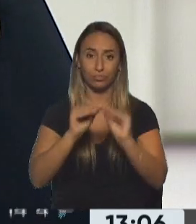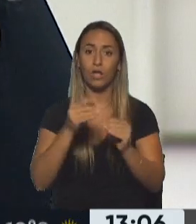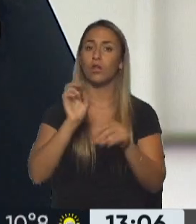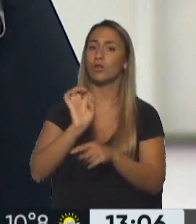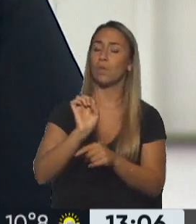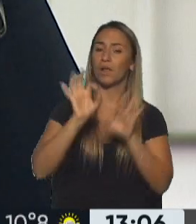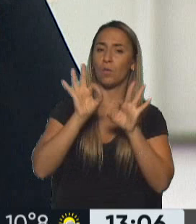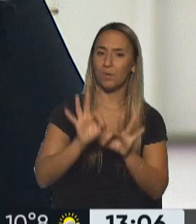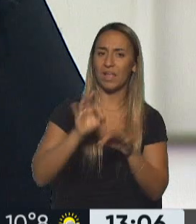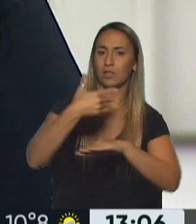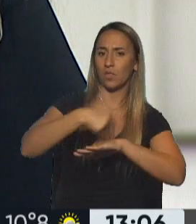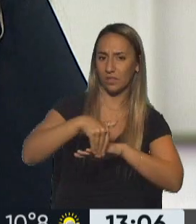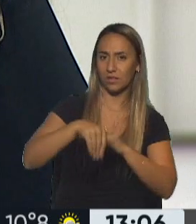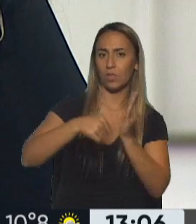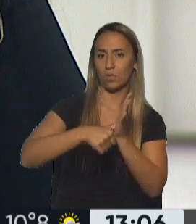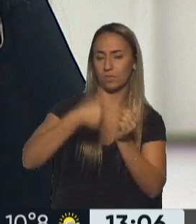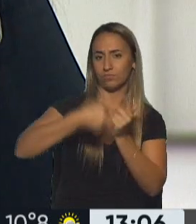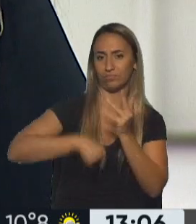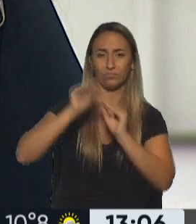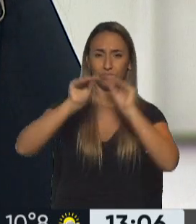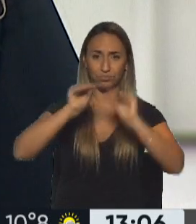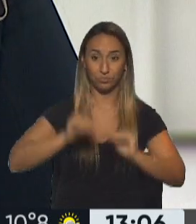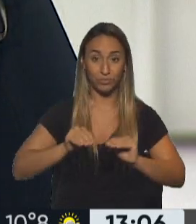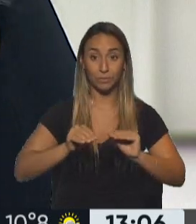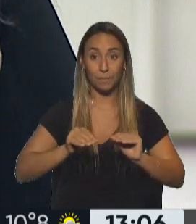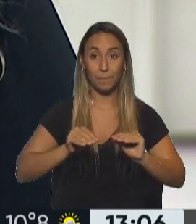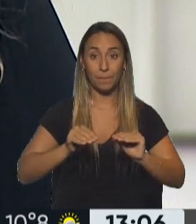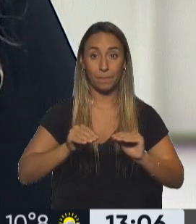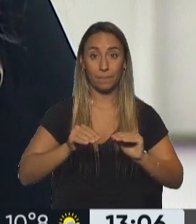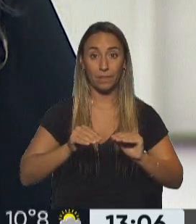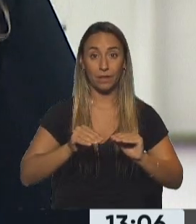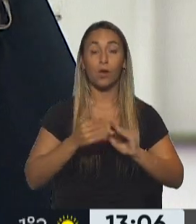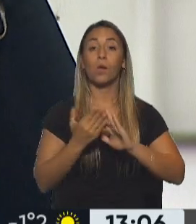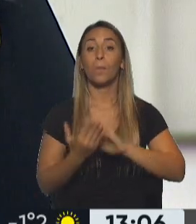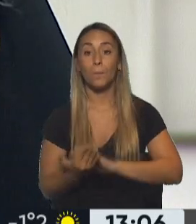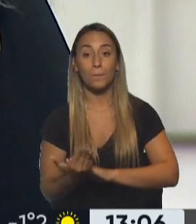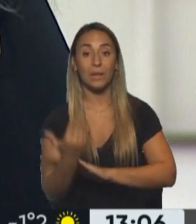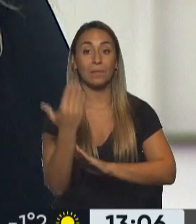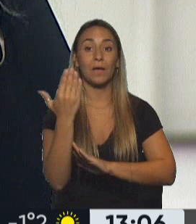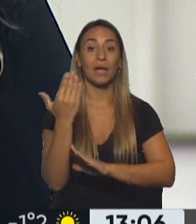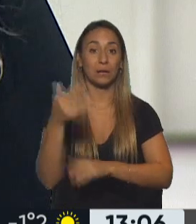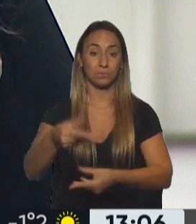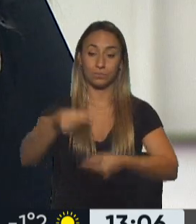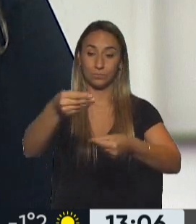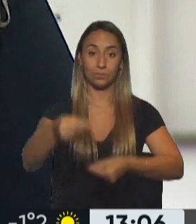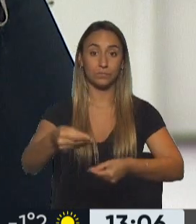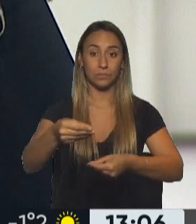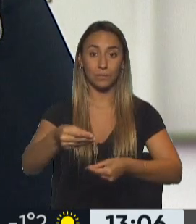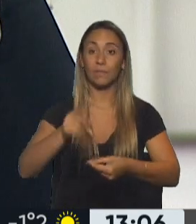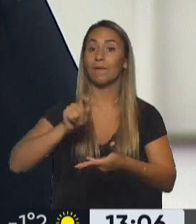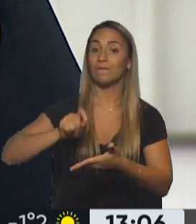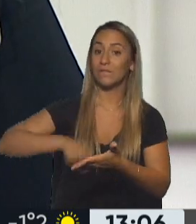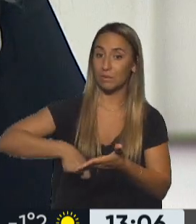domicilio dni bueno están todos contenidos ahí Se imprime una vez que está eso completo hay que imprimirlo